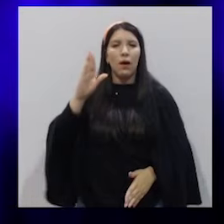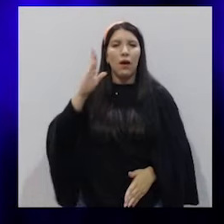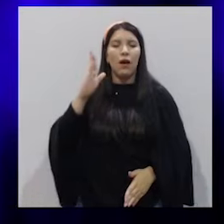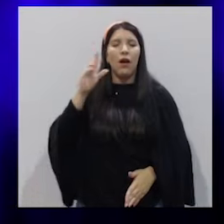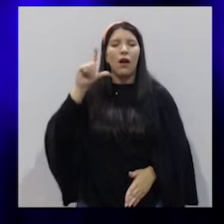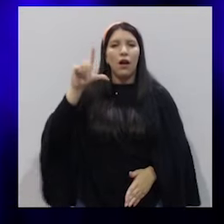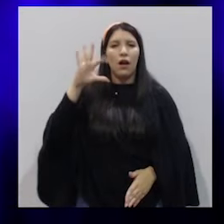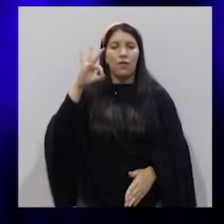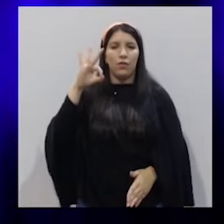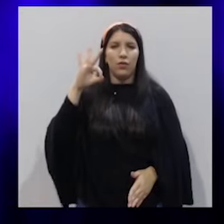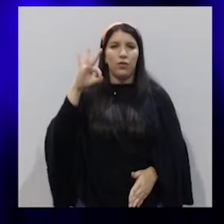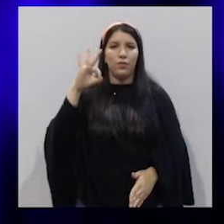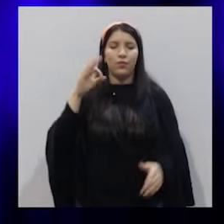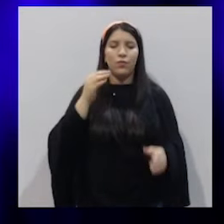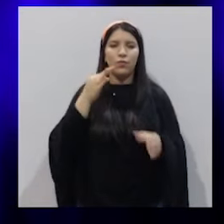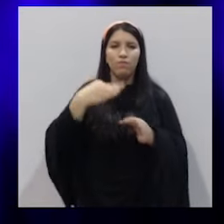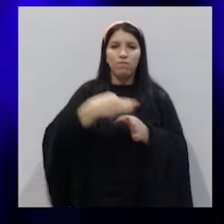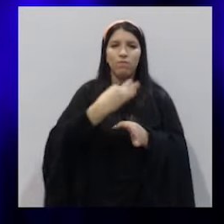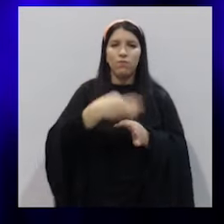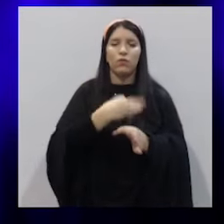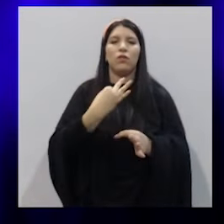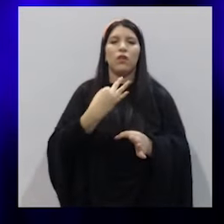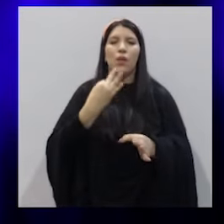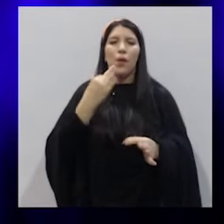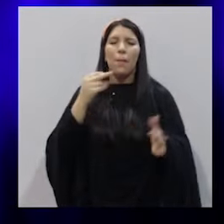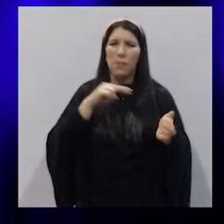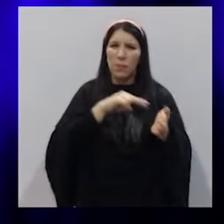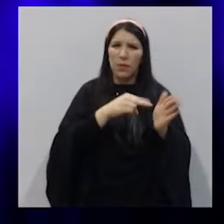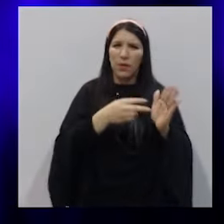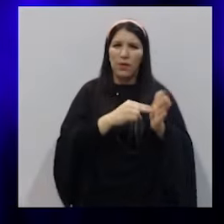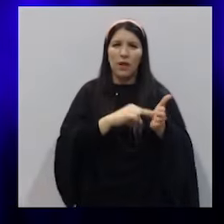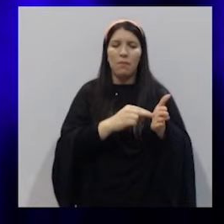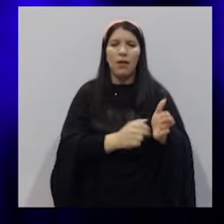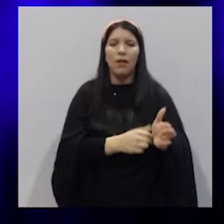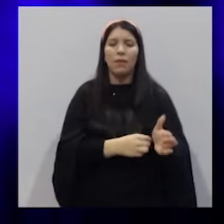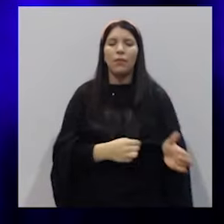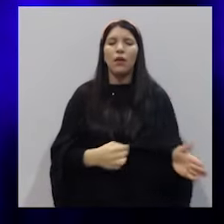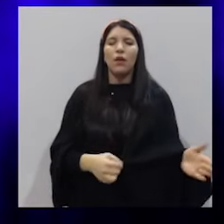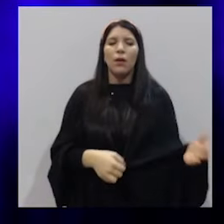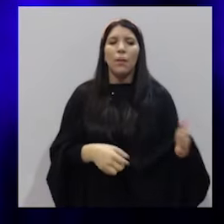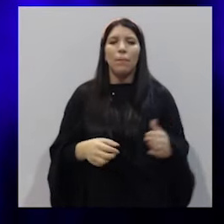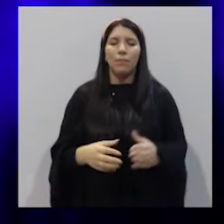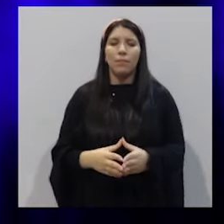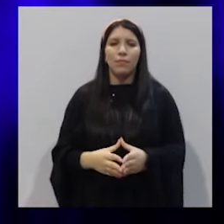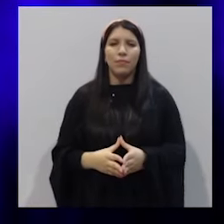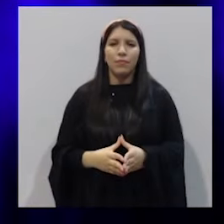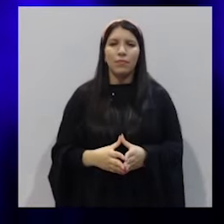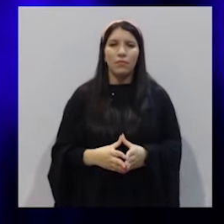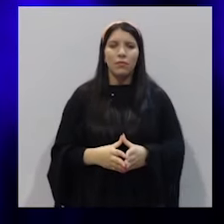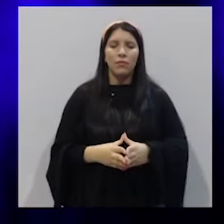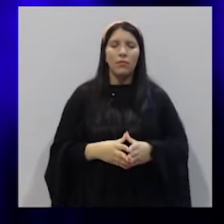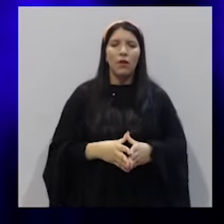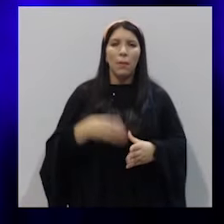perder la la estabilidad o el equilibrio en la doctrina en la enseñanza en lo que